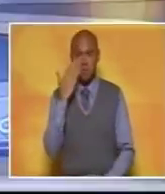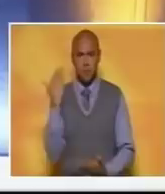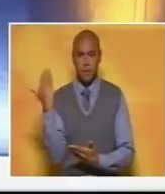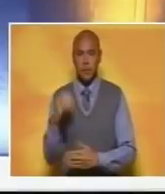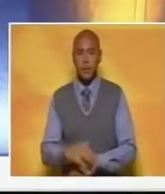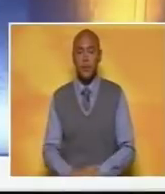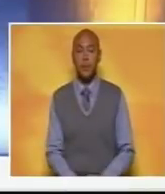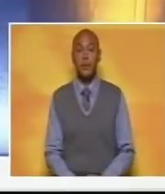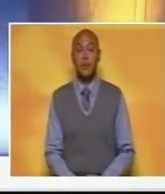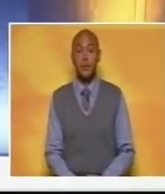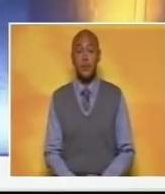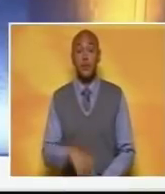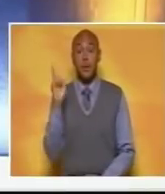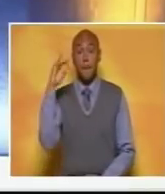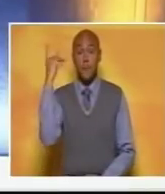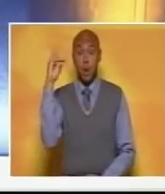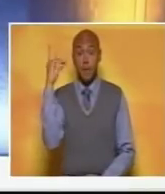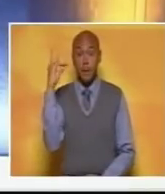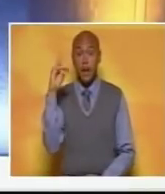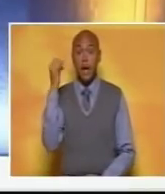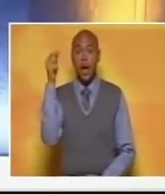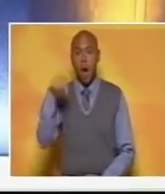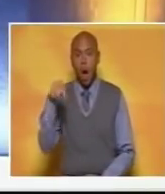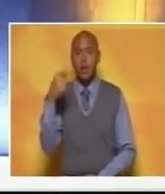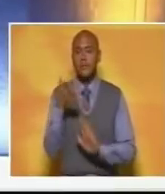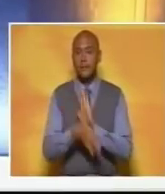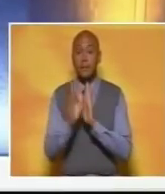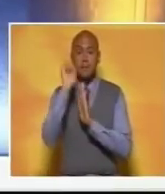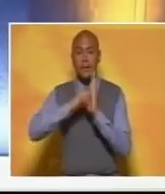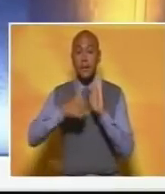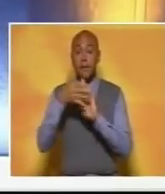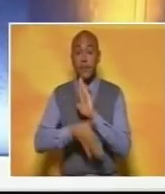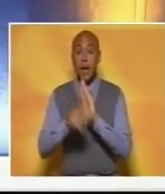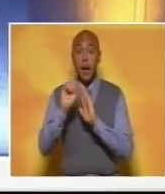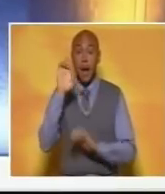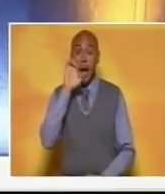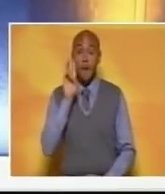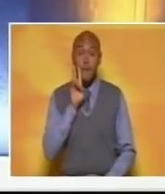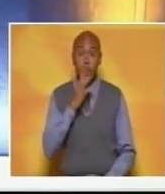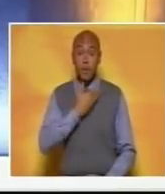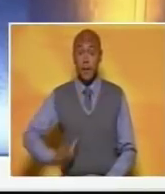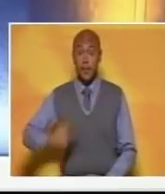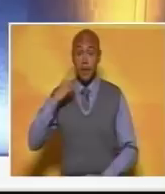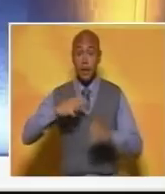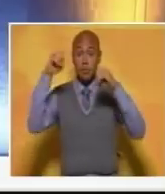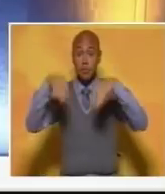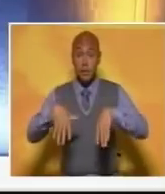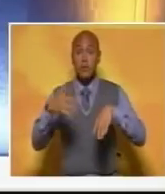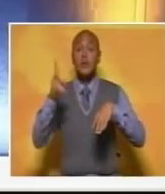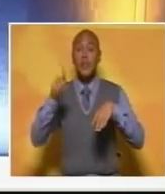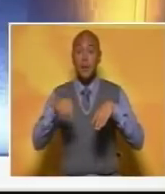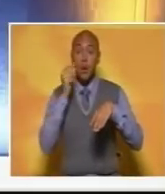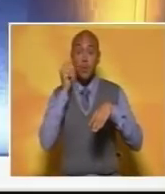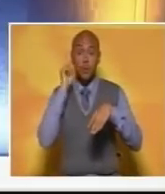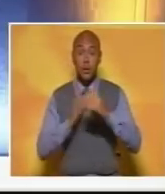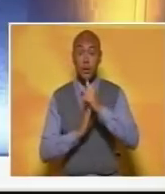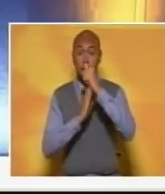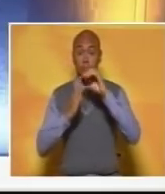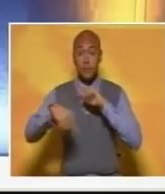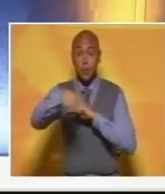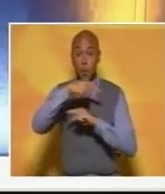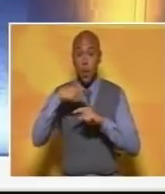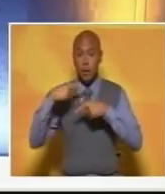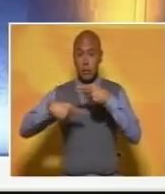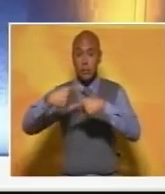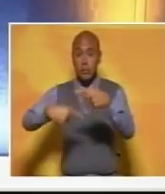inmediato. Bolivia se encuentra en un vacío de poder tras la renuncia del presidente Evo Morales y de todas las autoridades que forman parte de la cadena de